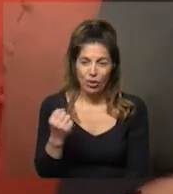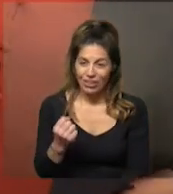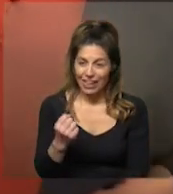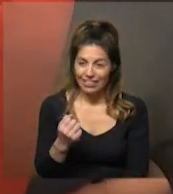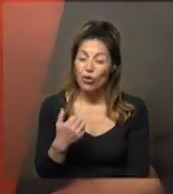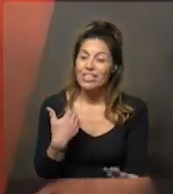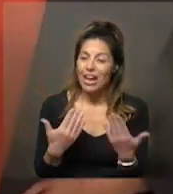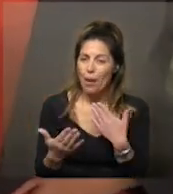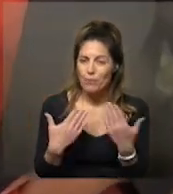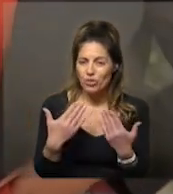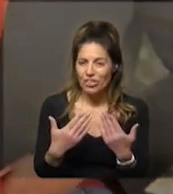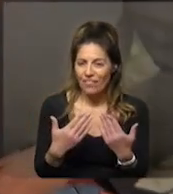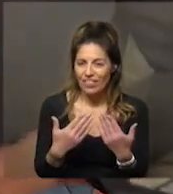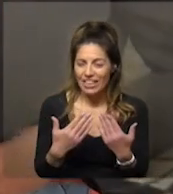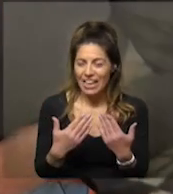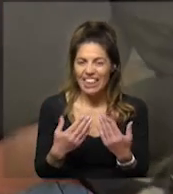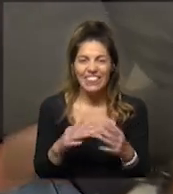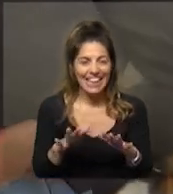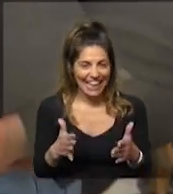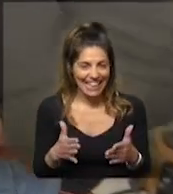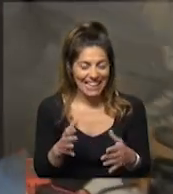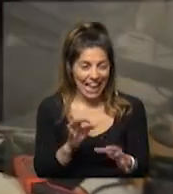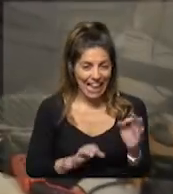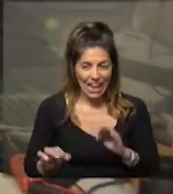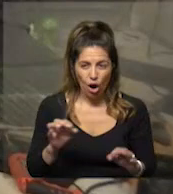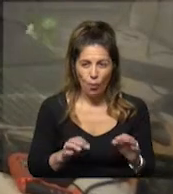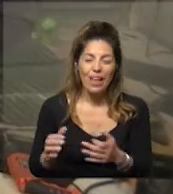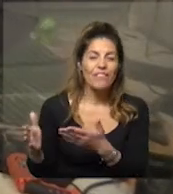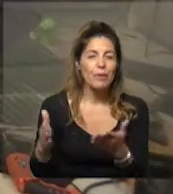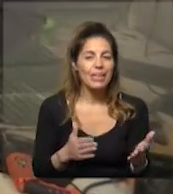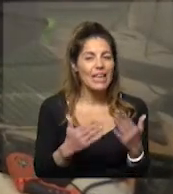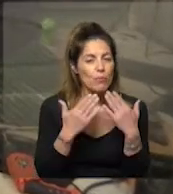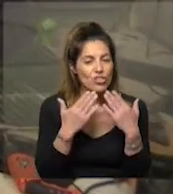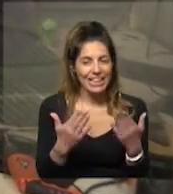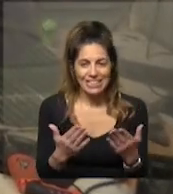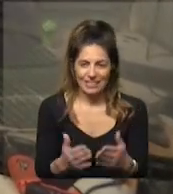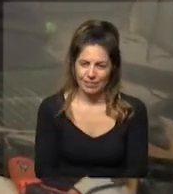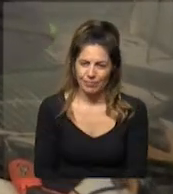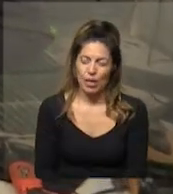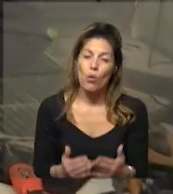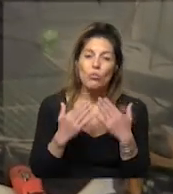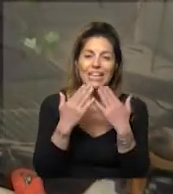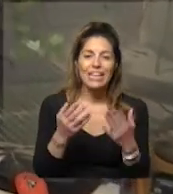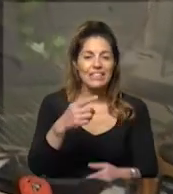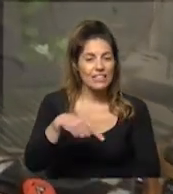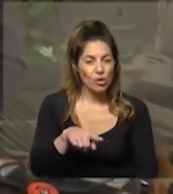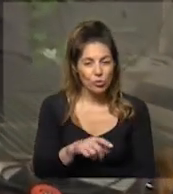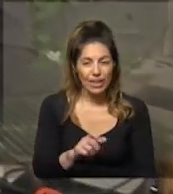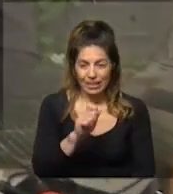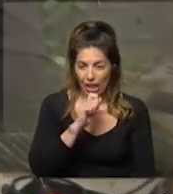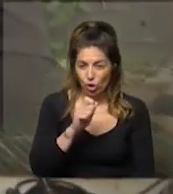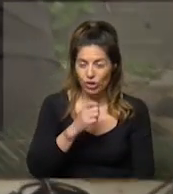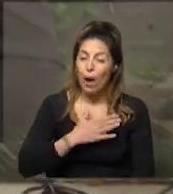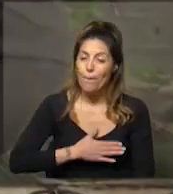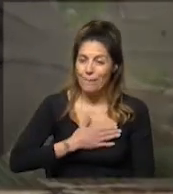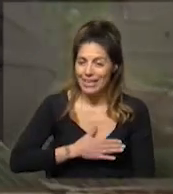vamos a hablar de qué va Impura. Bienvenida, Valentina, muchas gracias por estar en Mira Montevideo. Bueno, muchas gracias a ustedes por esta nota, un placer.